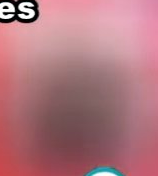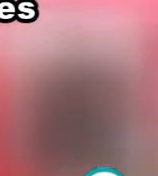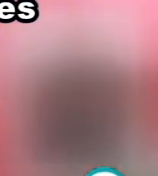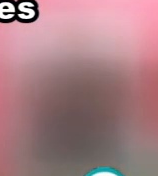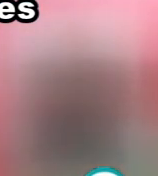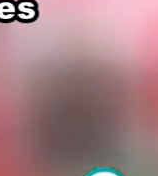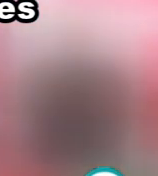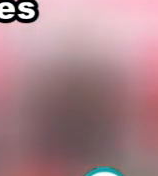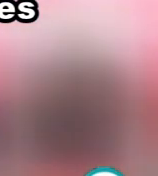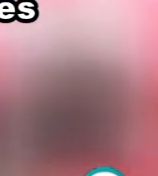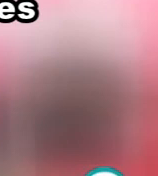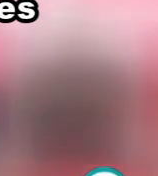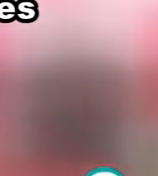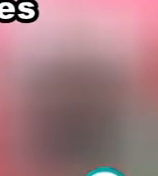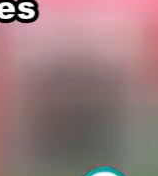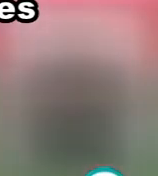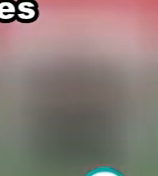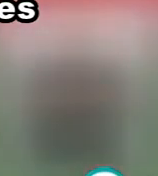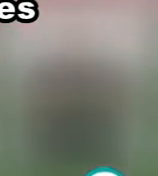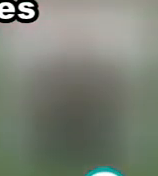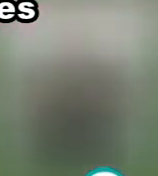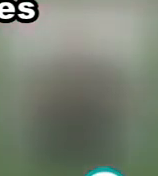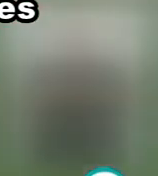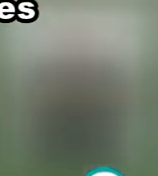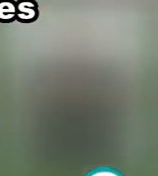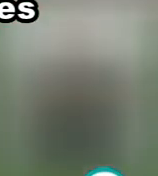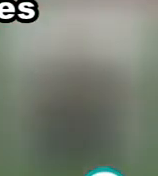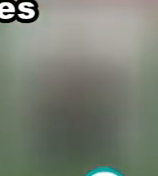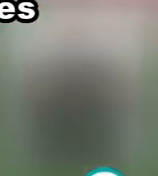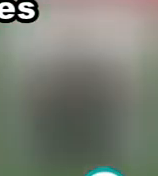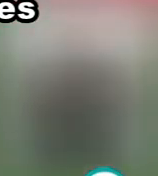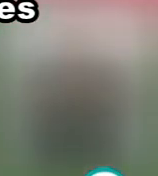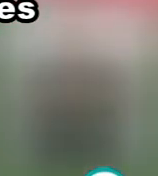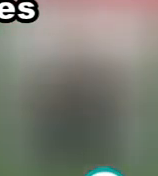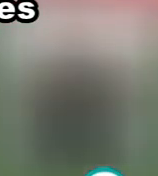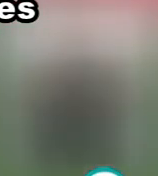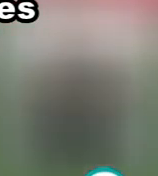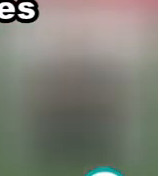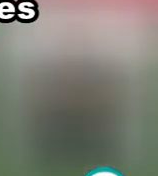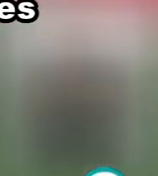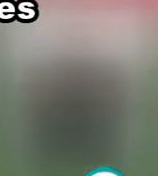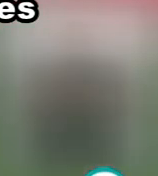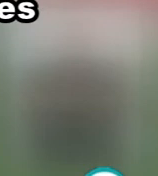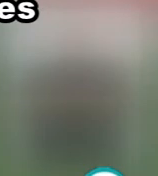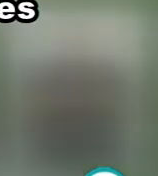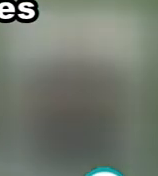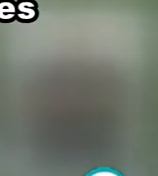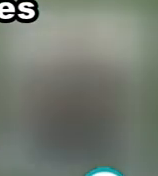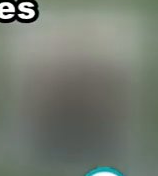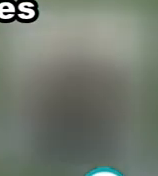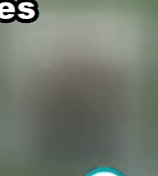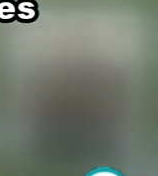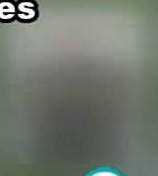el jugador. Claro. Sí, es como el Madrid, que tiene ya 36 jugadores en la plantilla, porque son todos interesados, con lo